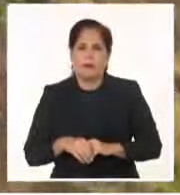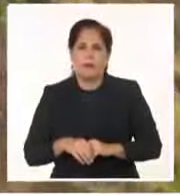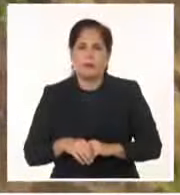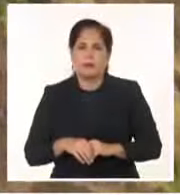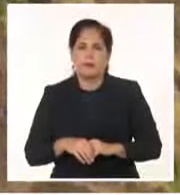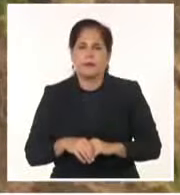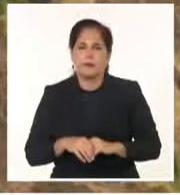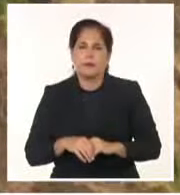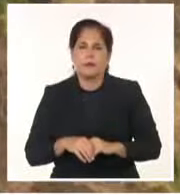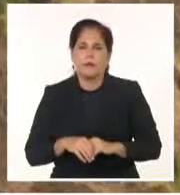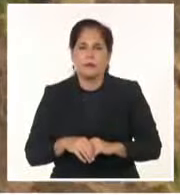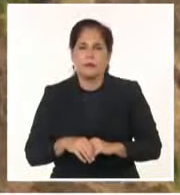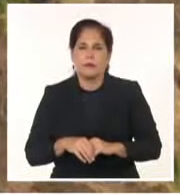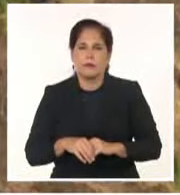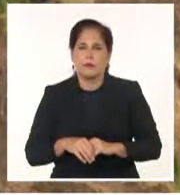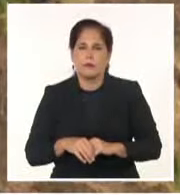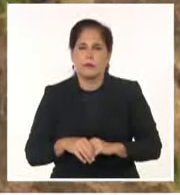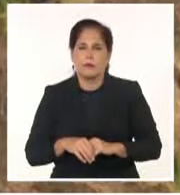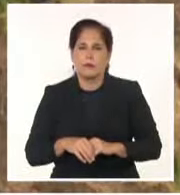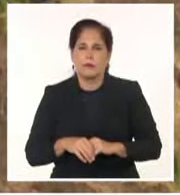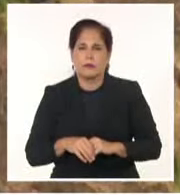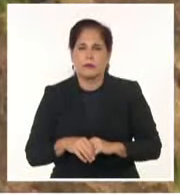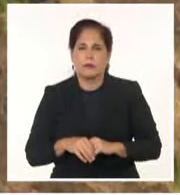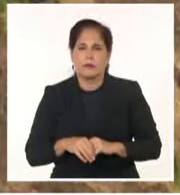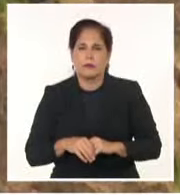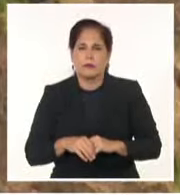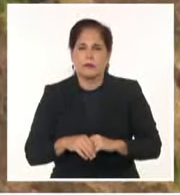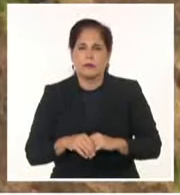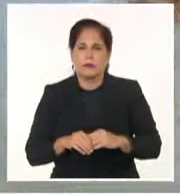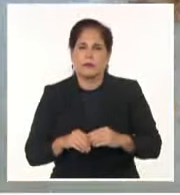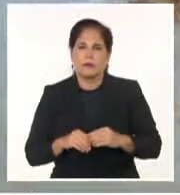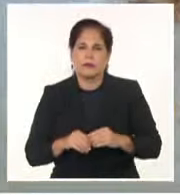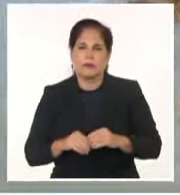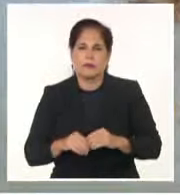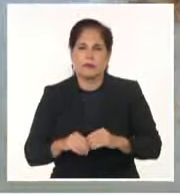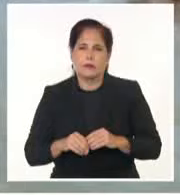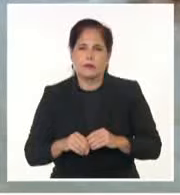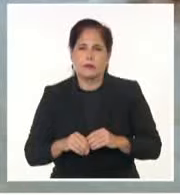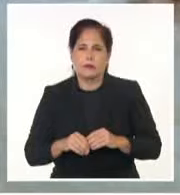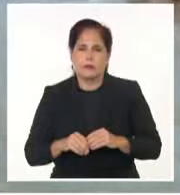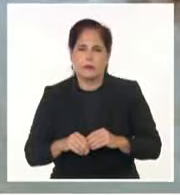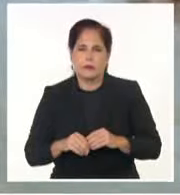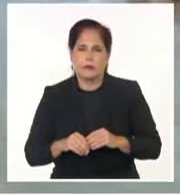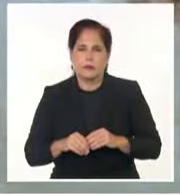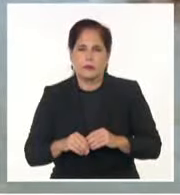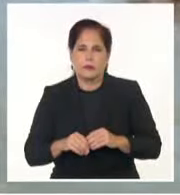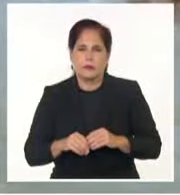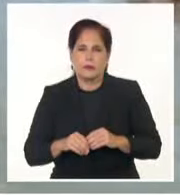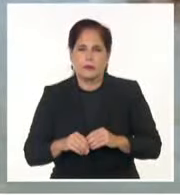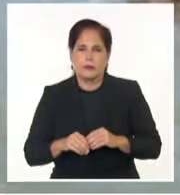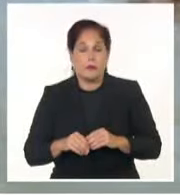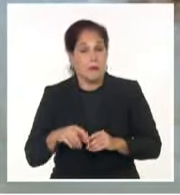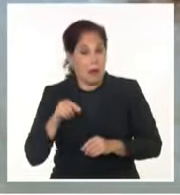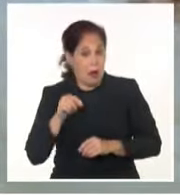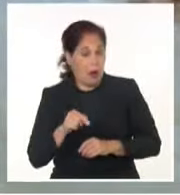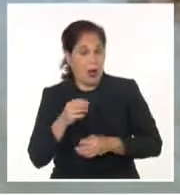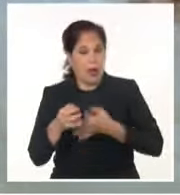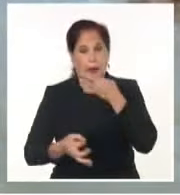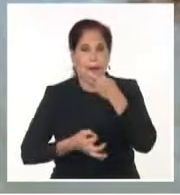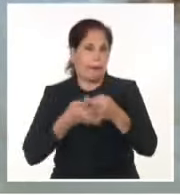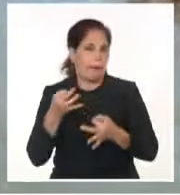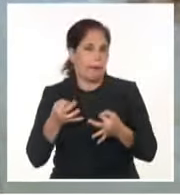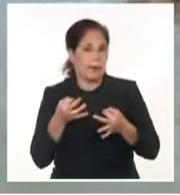Tony Pupo e Isaac García Cárdenas, Canal Cubano de Noticias. Y antes de despedirme, les comento y